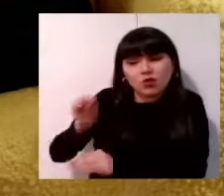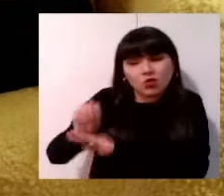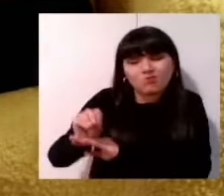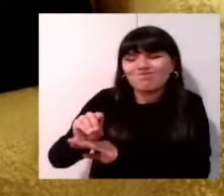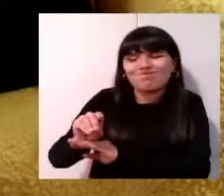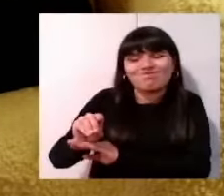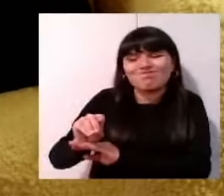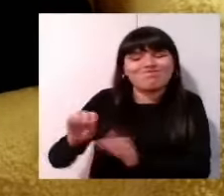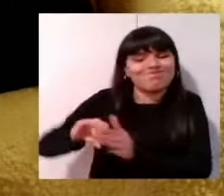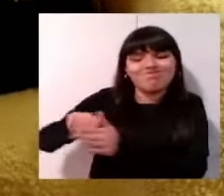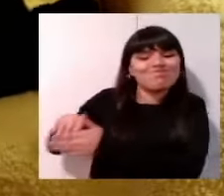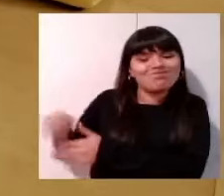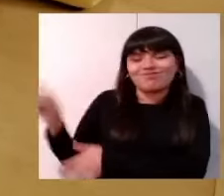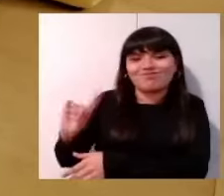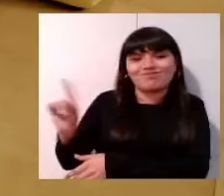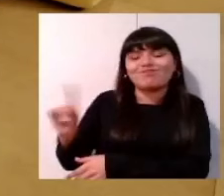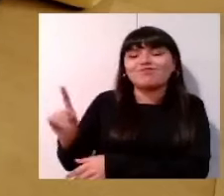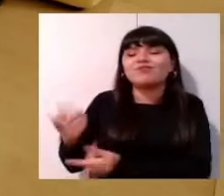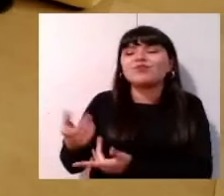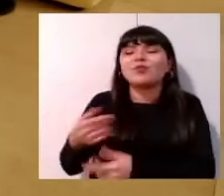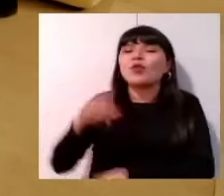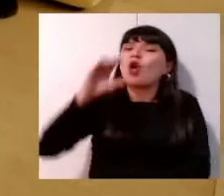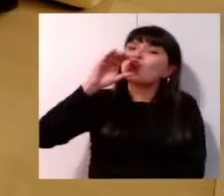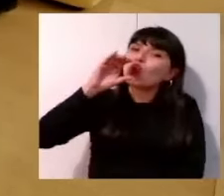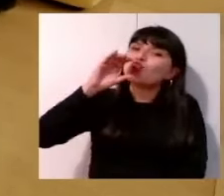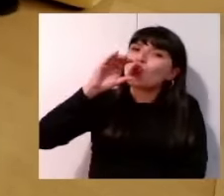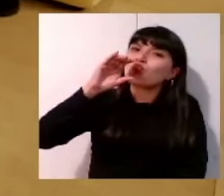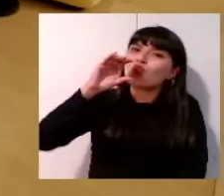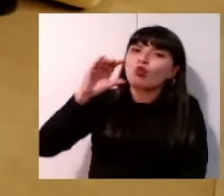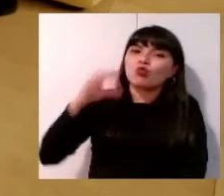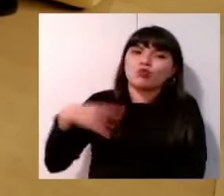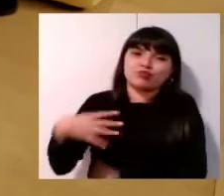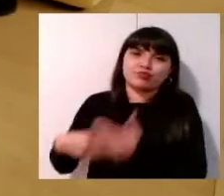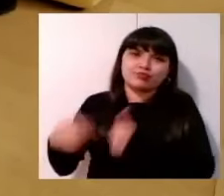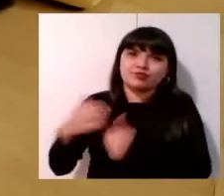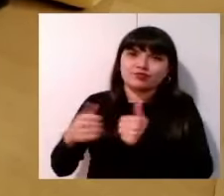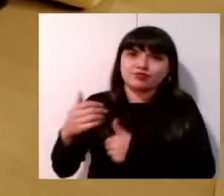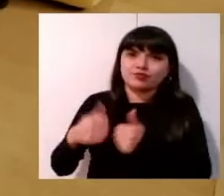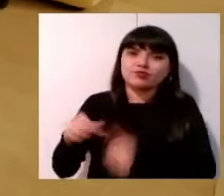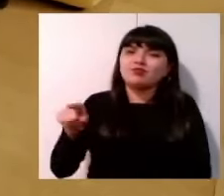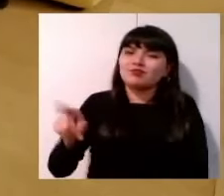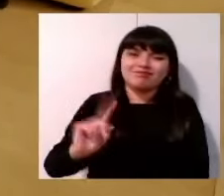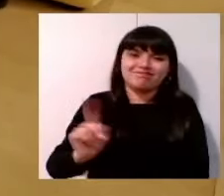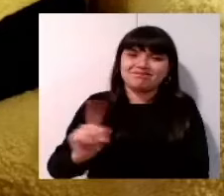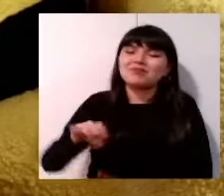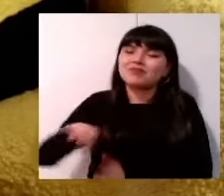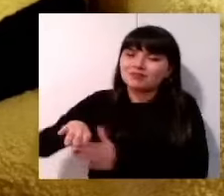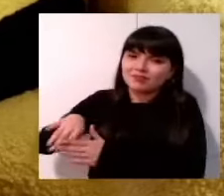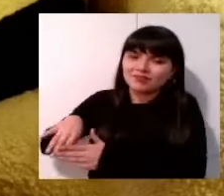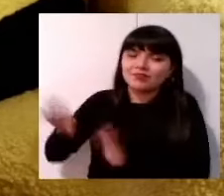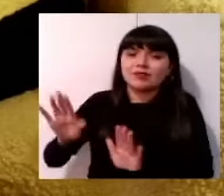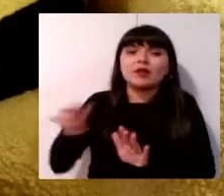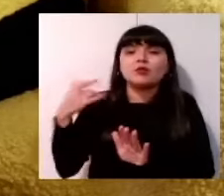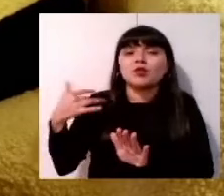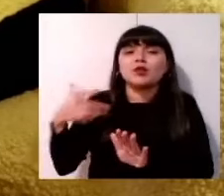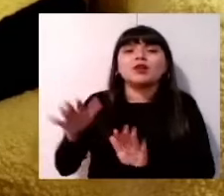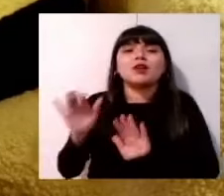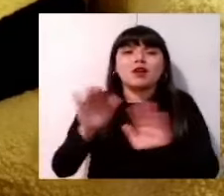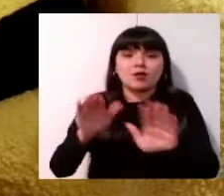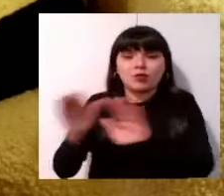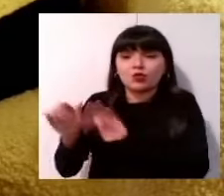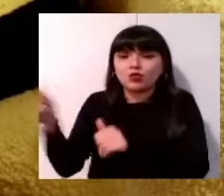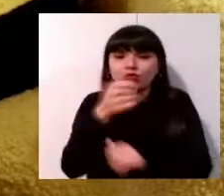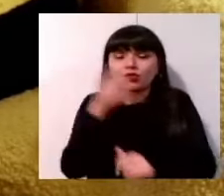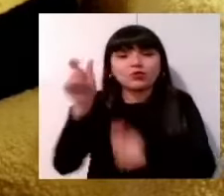darle una papa, por ejemplo. Claro, y ahí es súper importante el apoyo de las personas que están al cuidado del niño, y es importante que participen. Y yo siempre le digo a